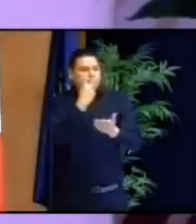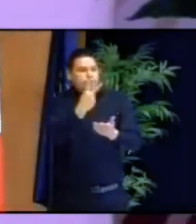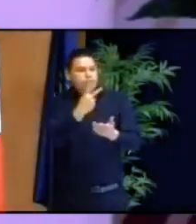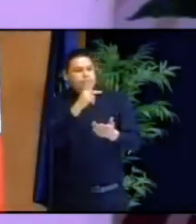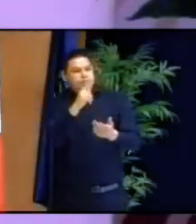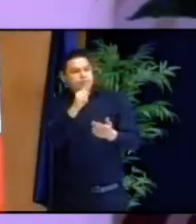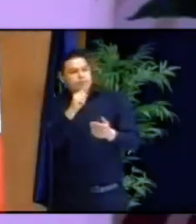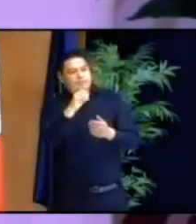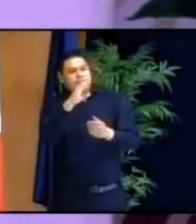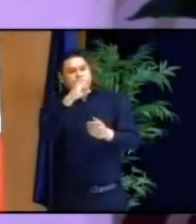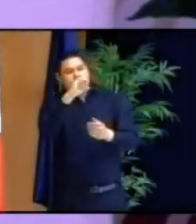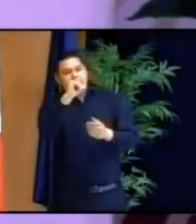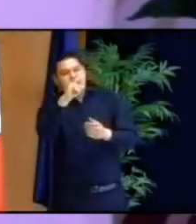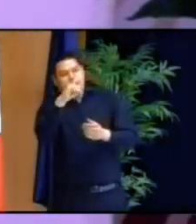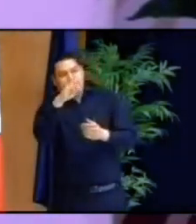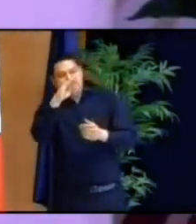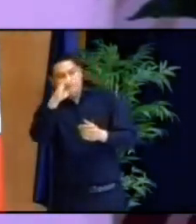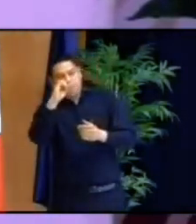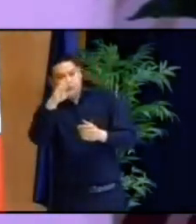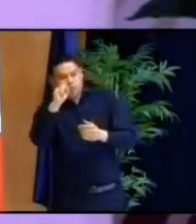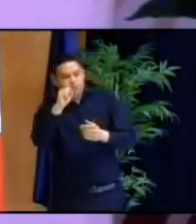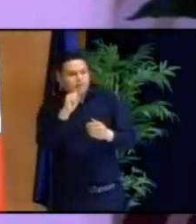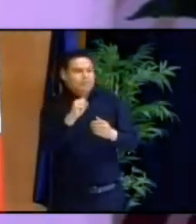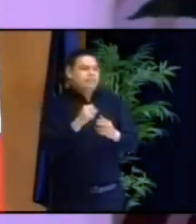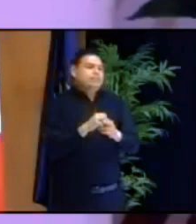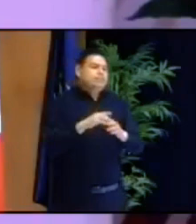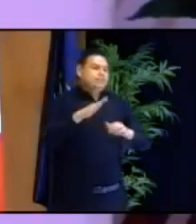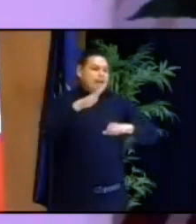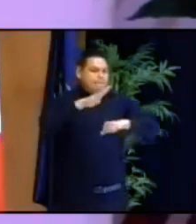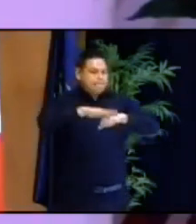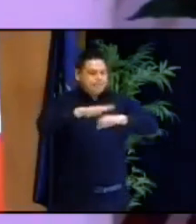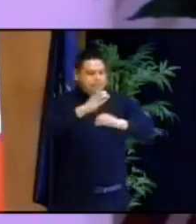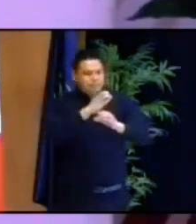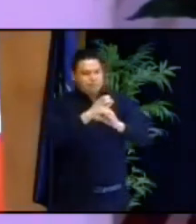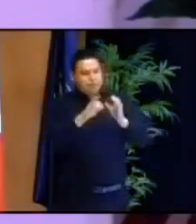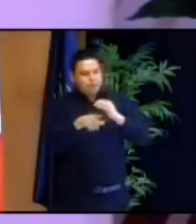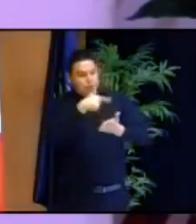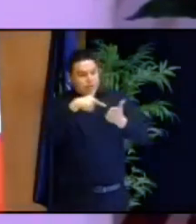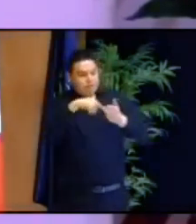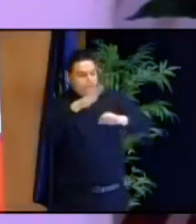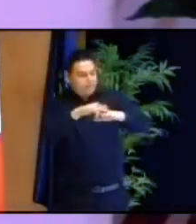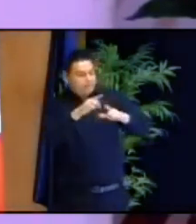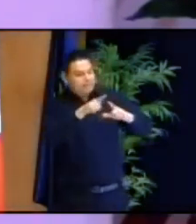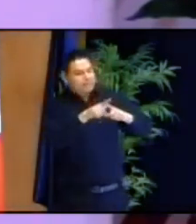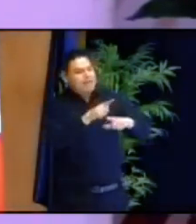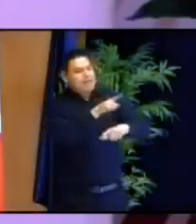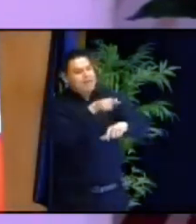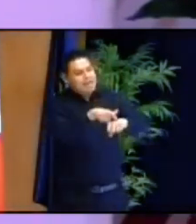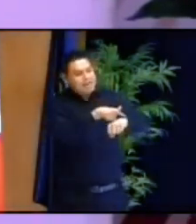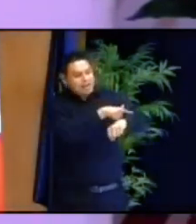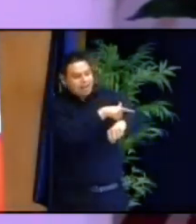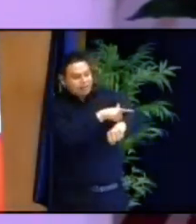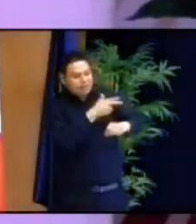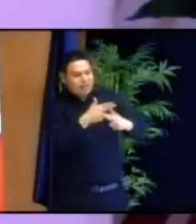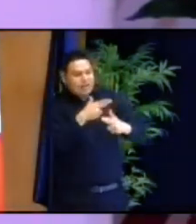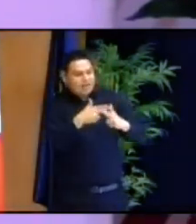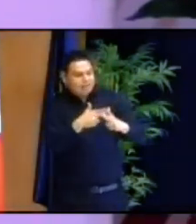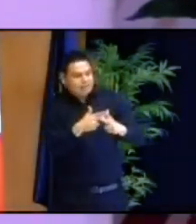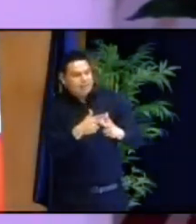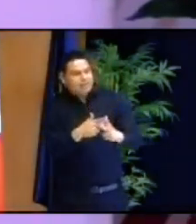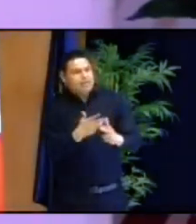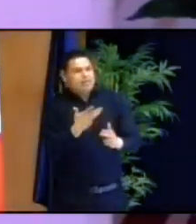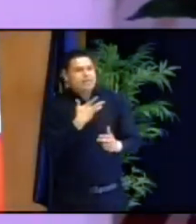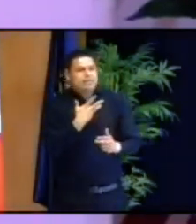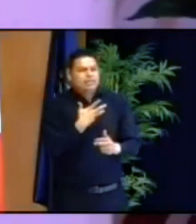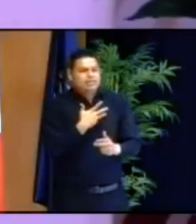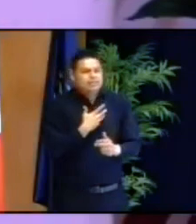llamamos cablebús, que permiten llegar de las zonas más apartadas al centro de la Ciudad de México y que tienen un costo